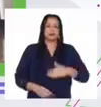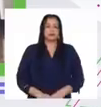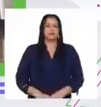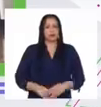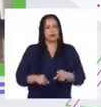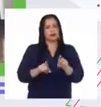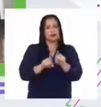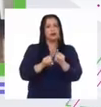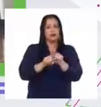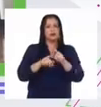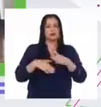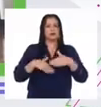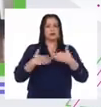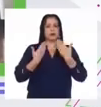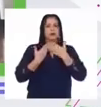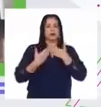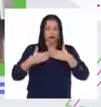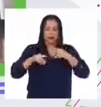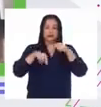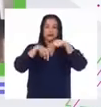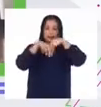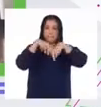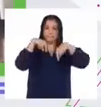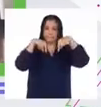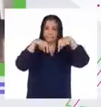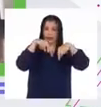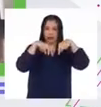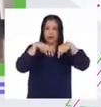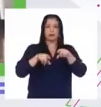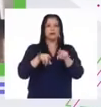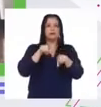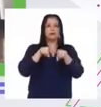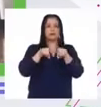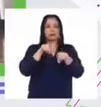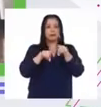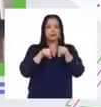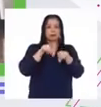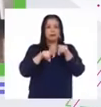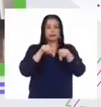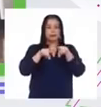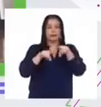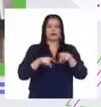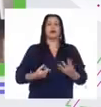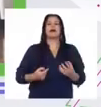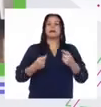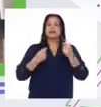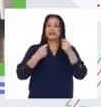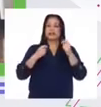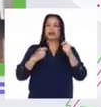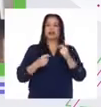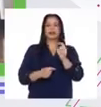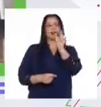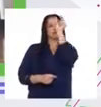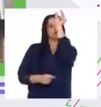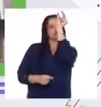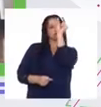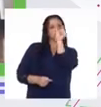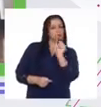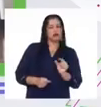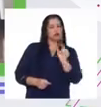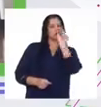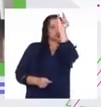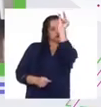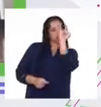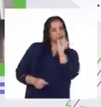podemos estirar nuestras piernas, podemos moverlas un poquito, vamos a tratar de mantener nuestra columna recta,